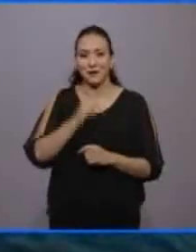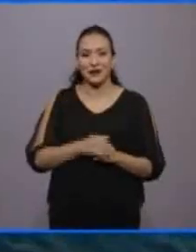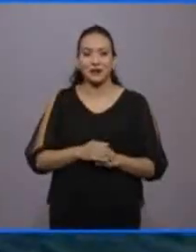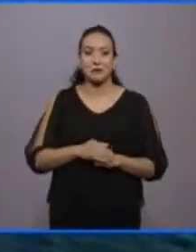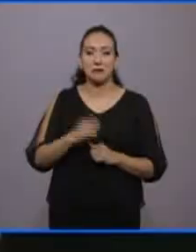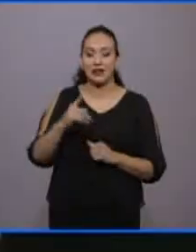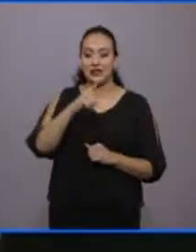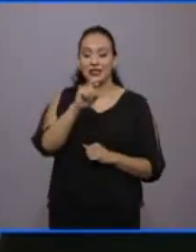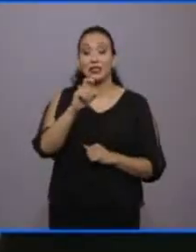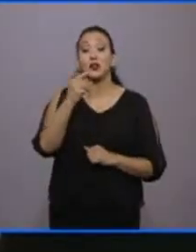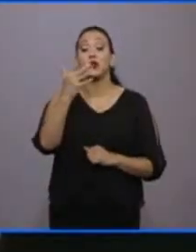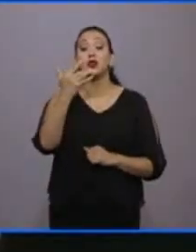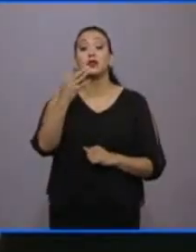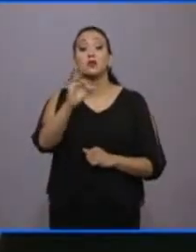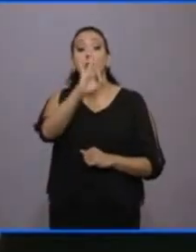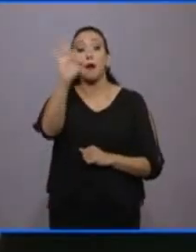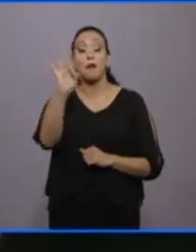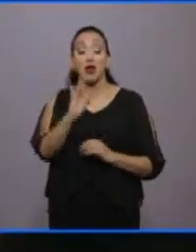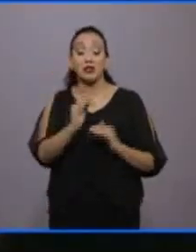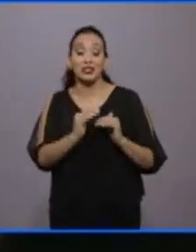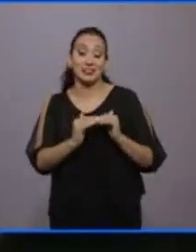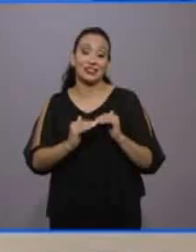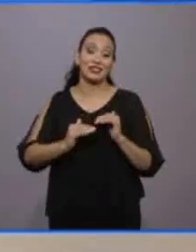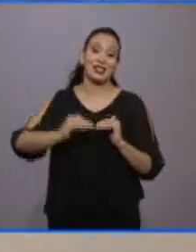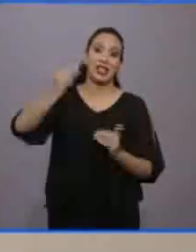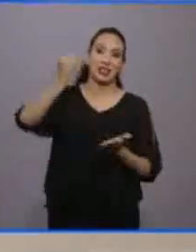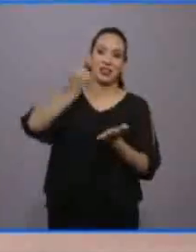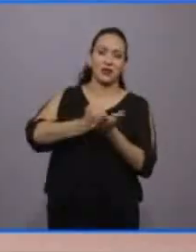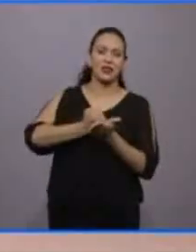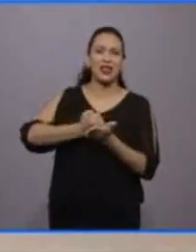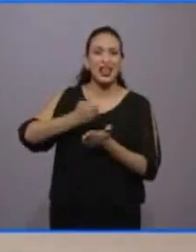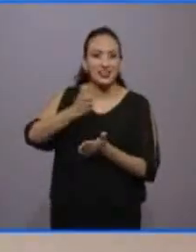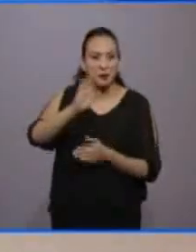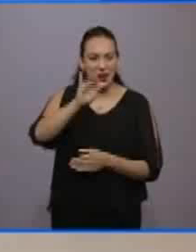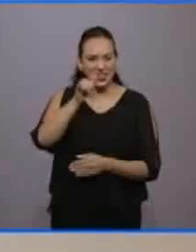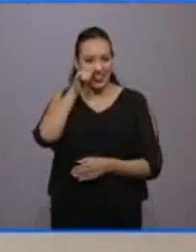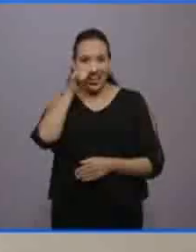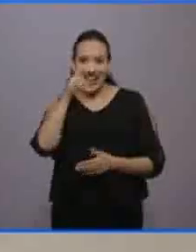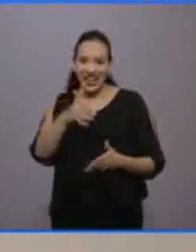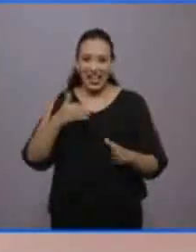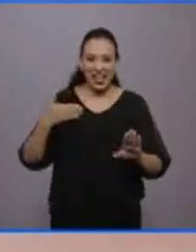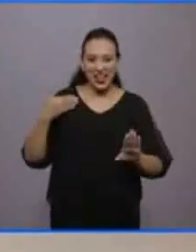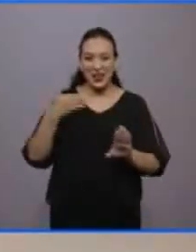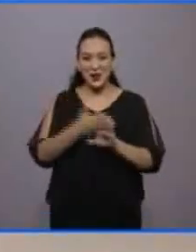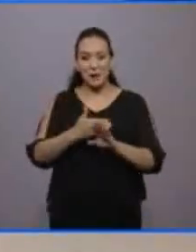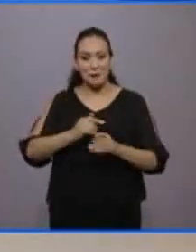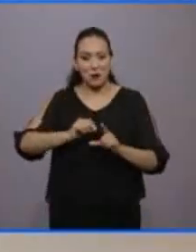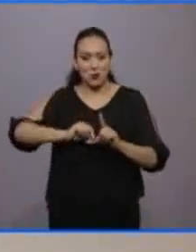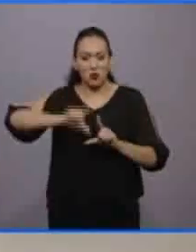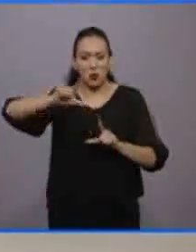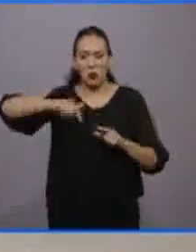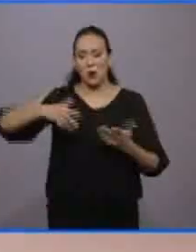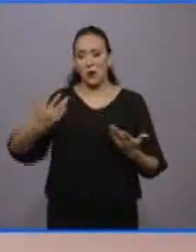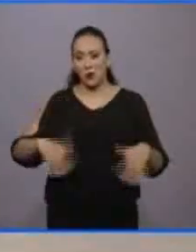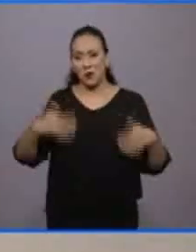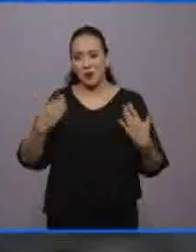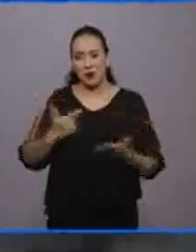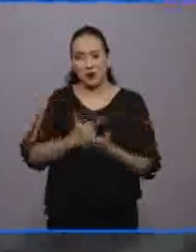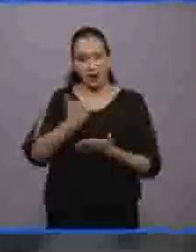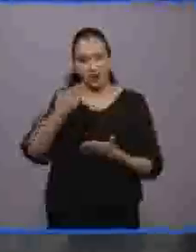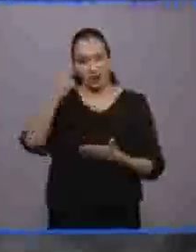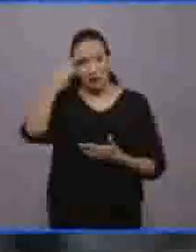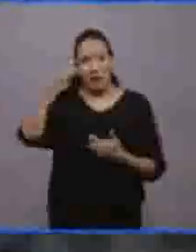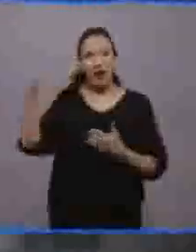del 150%. Agresivos, insistió, para tratar de pegarle a la importación de